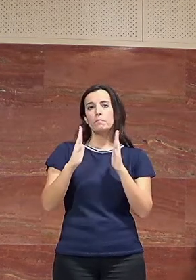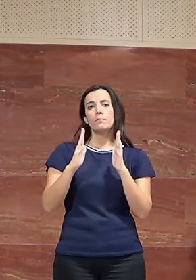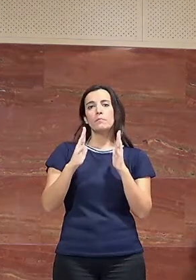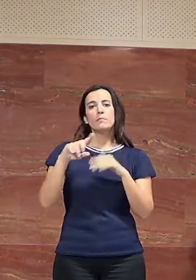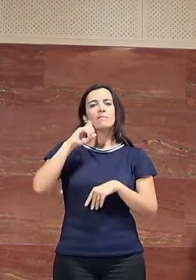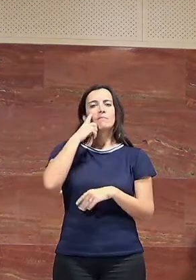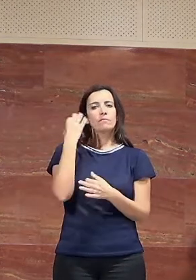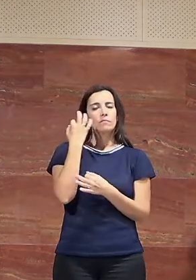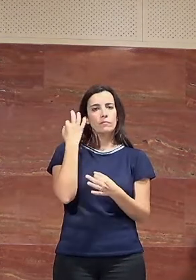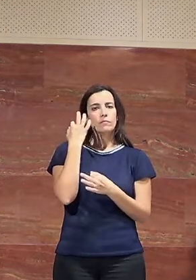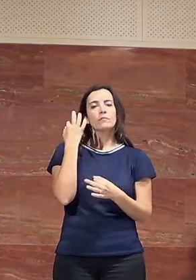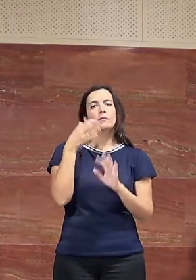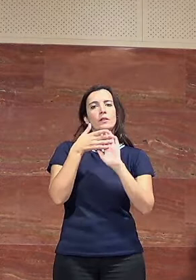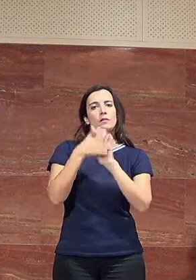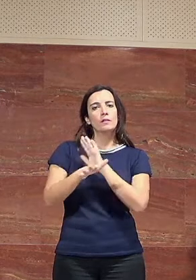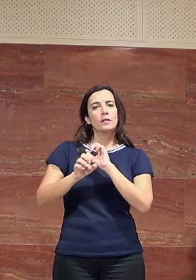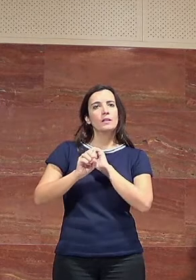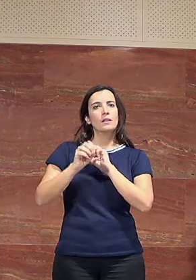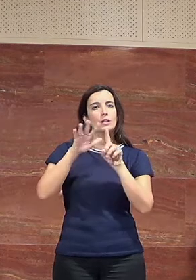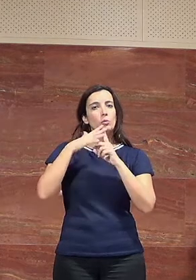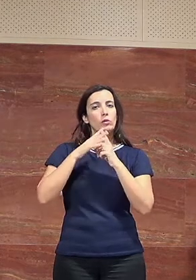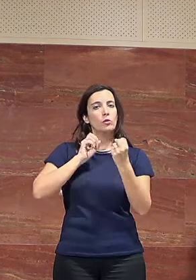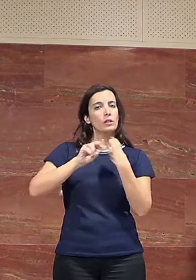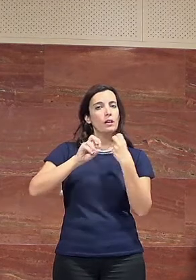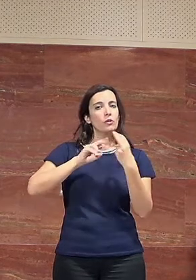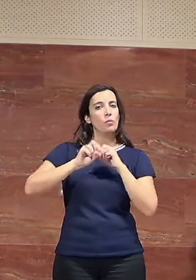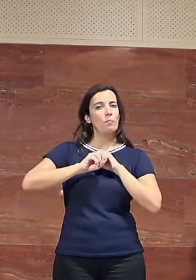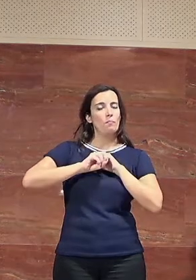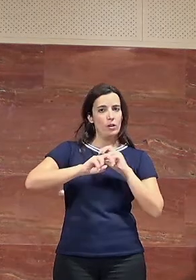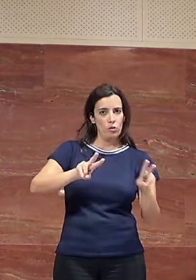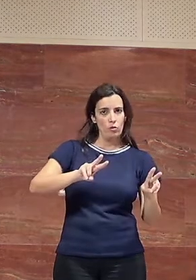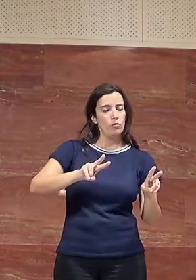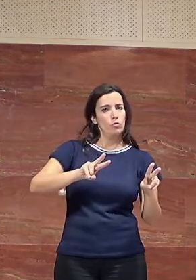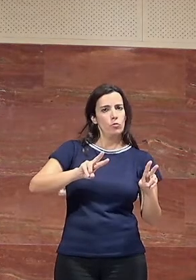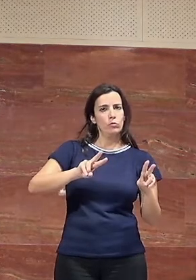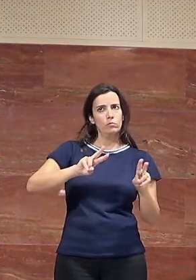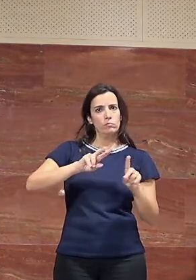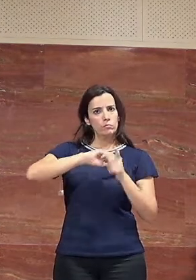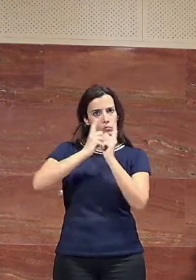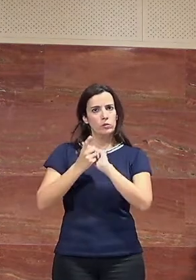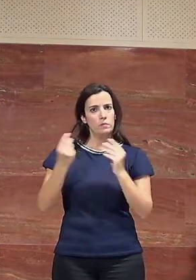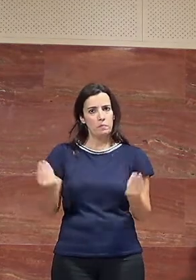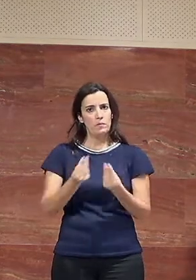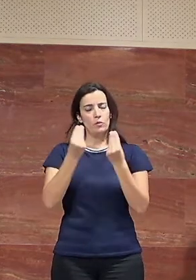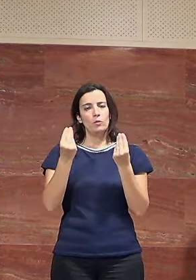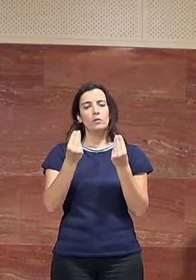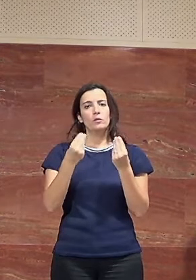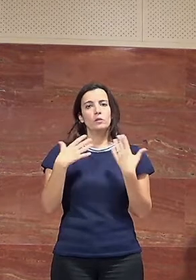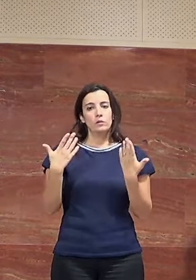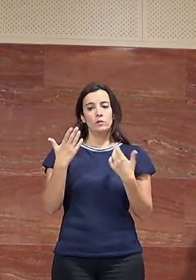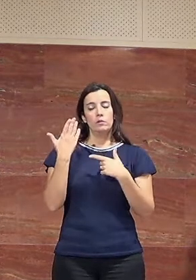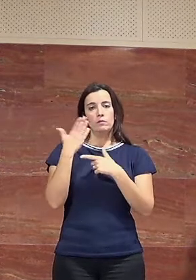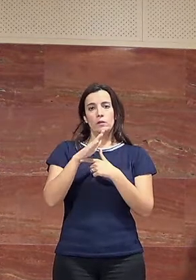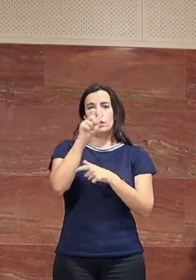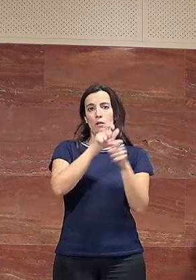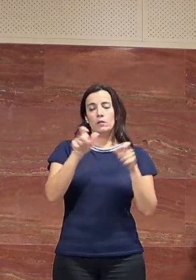que no solo no ha empeorado la situación del tráfico en la ciudad, sino que al contrario ha mejorado. Pero cuando el ayuntamiento plantea a la ciudadanía la